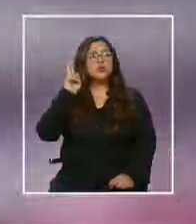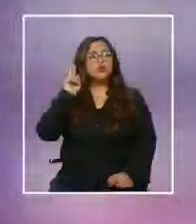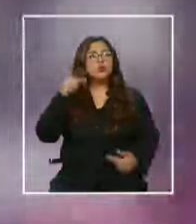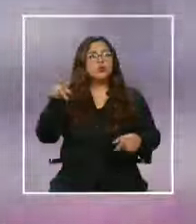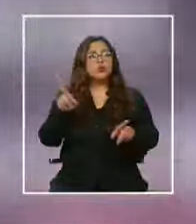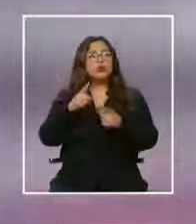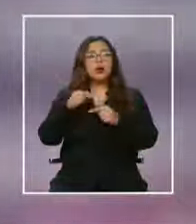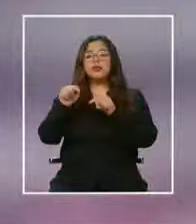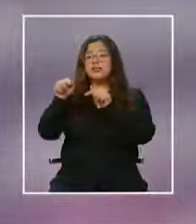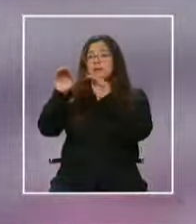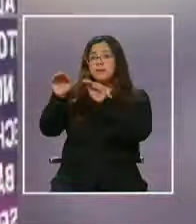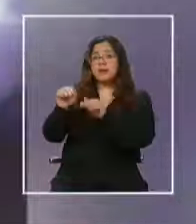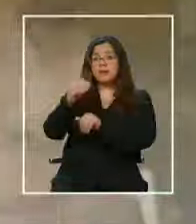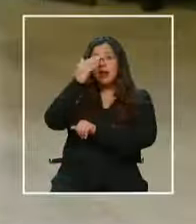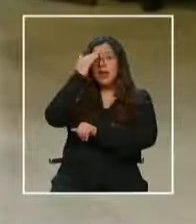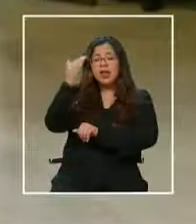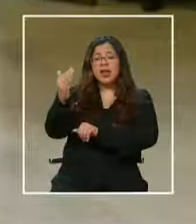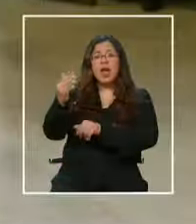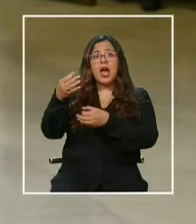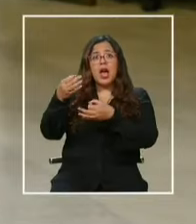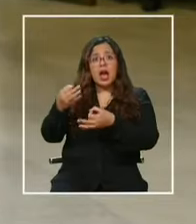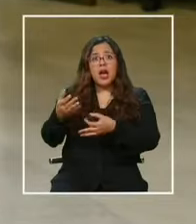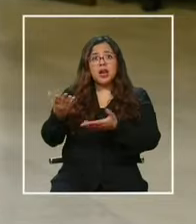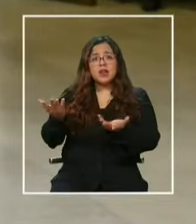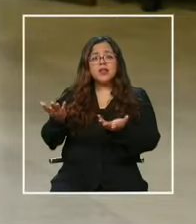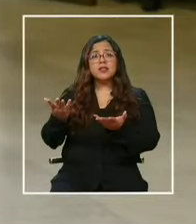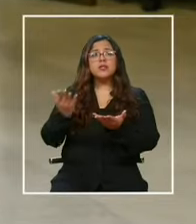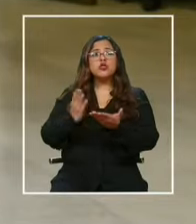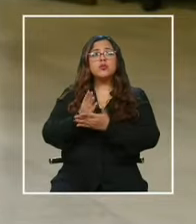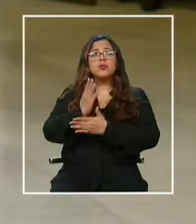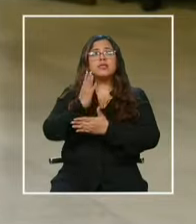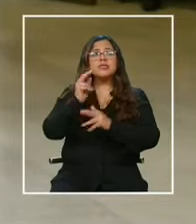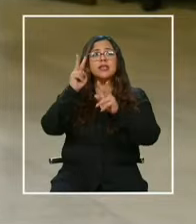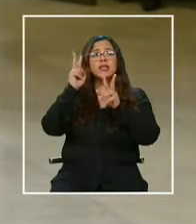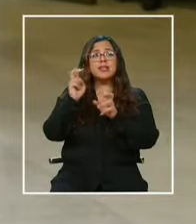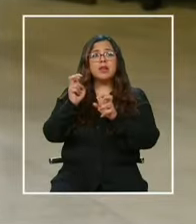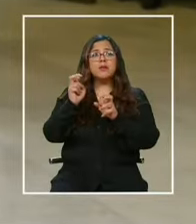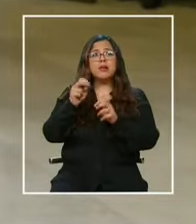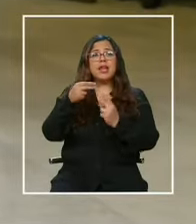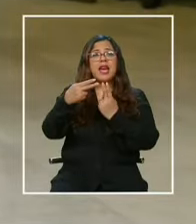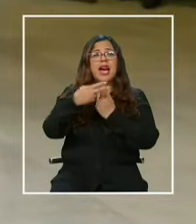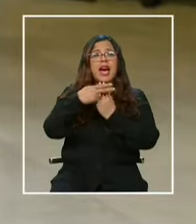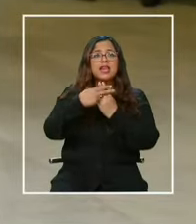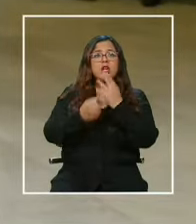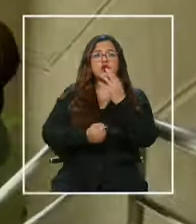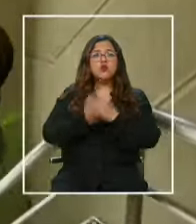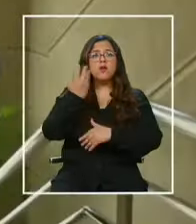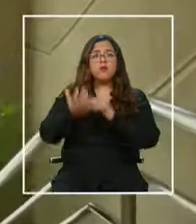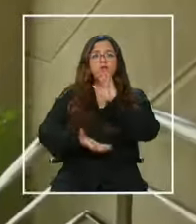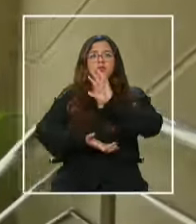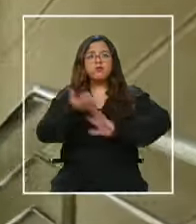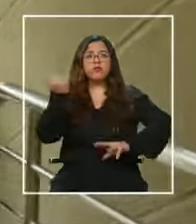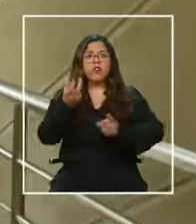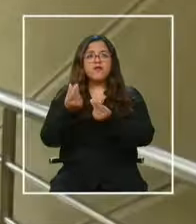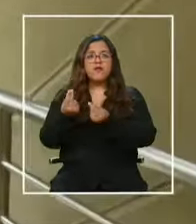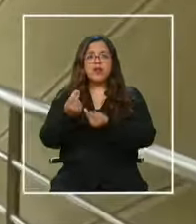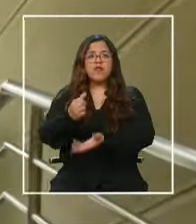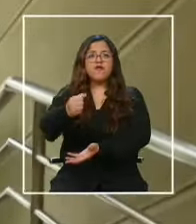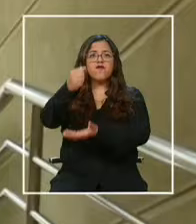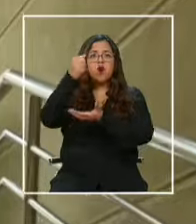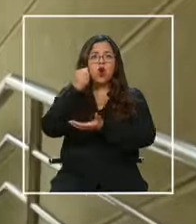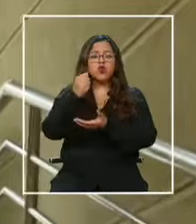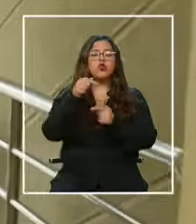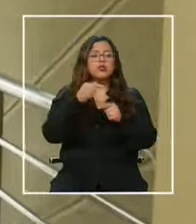Y ese mismo día empieza el trabajo por el hashtag Nuevo Retiro. Ya son varios los